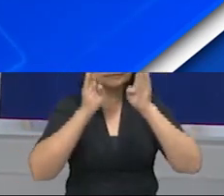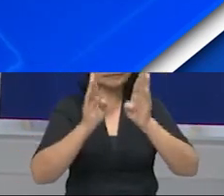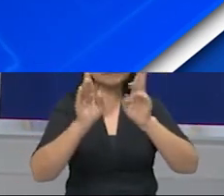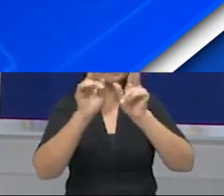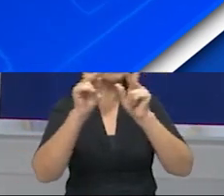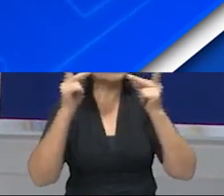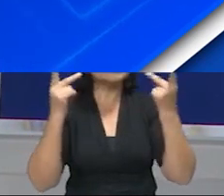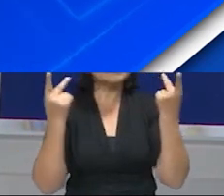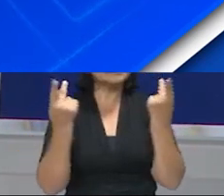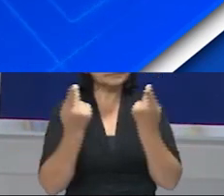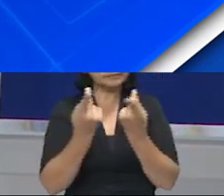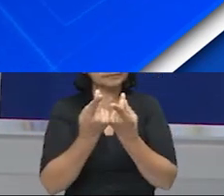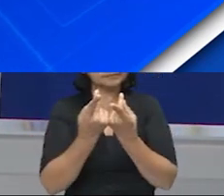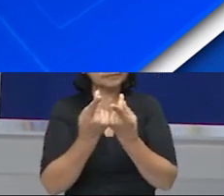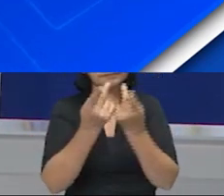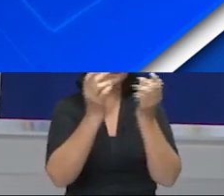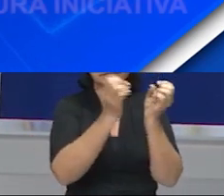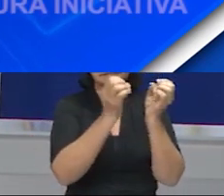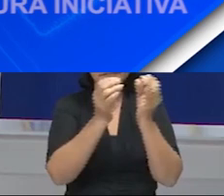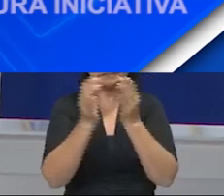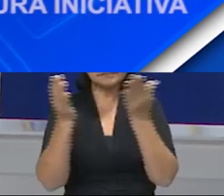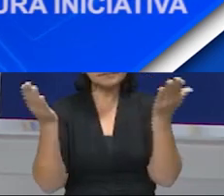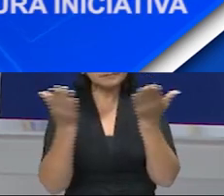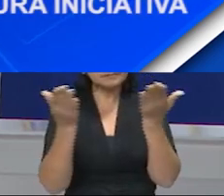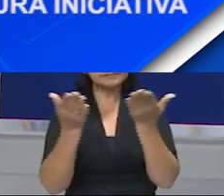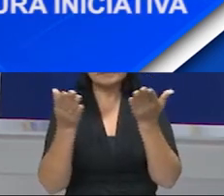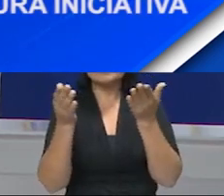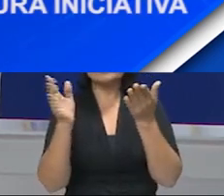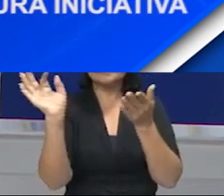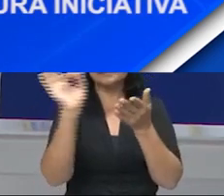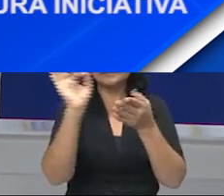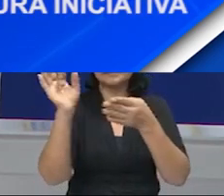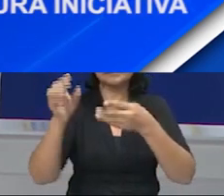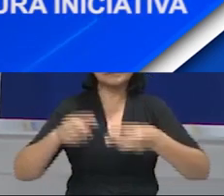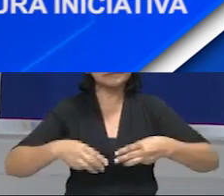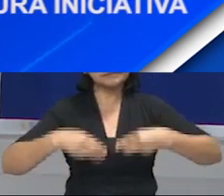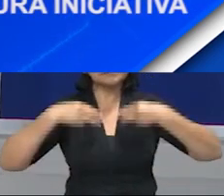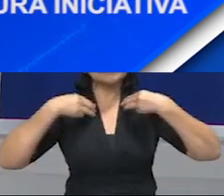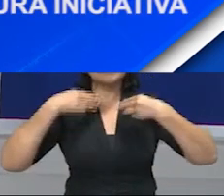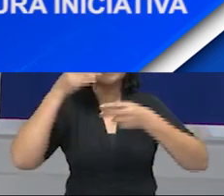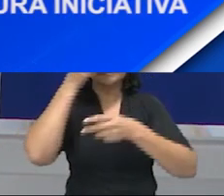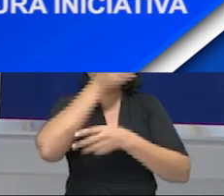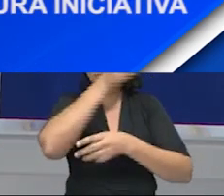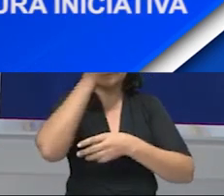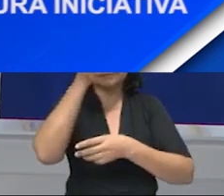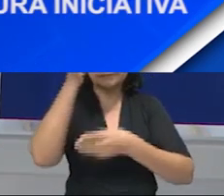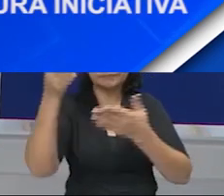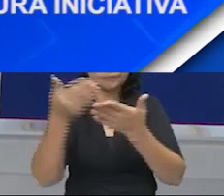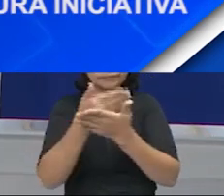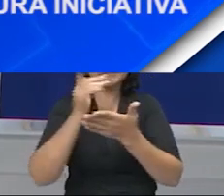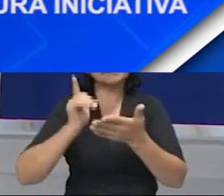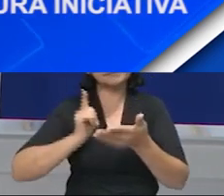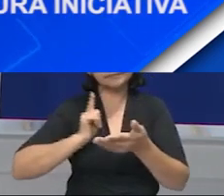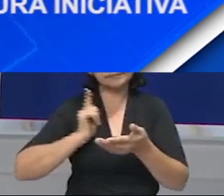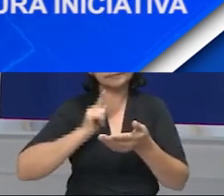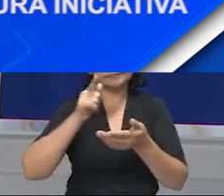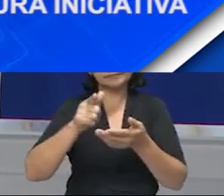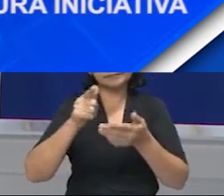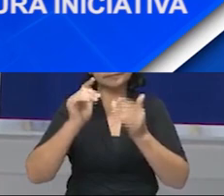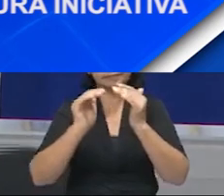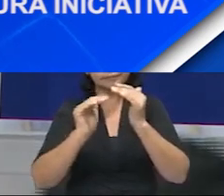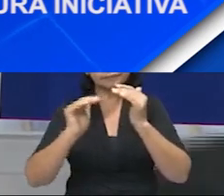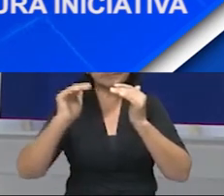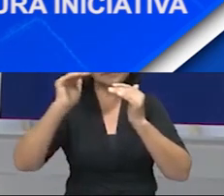de la población, organizándolas según las técnicas modernas de gestión, otorgándole el